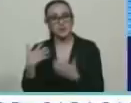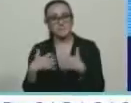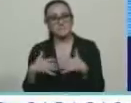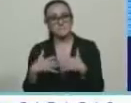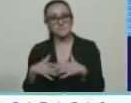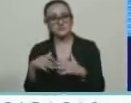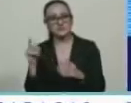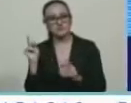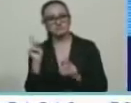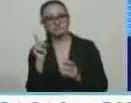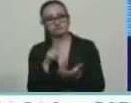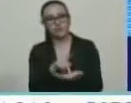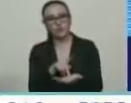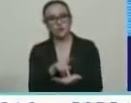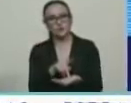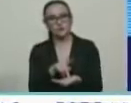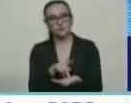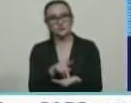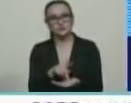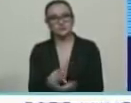empresarial